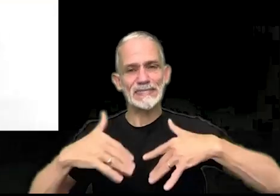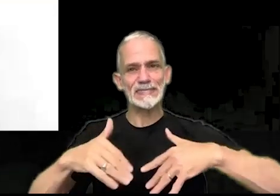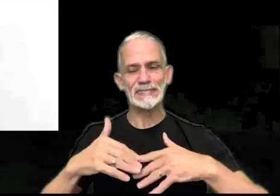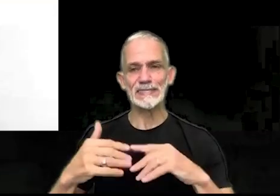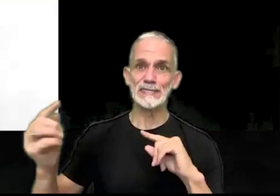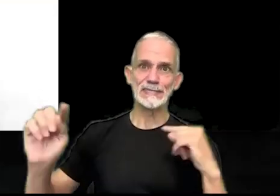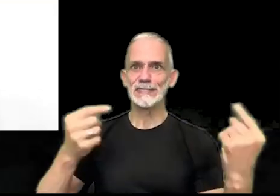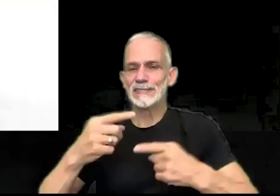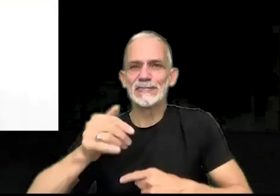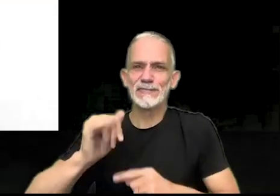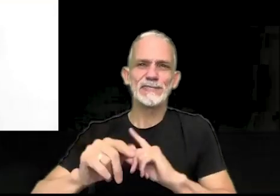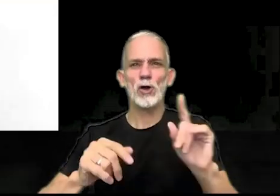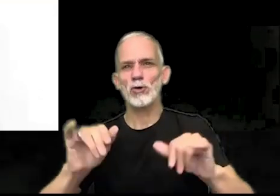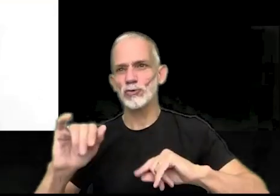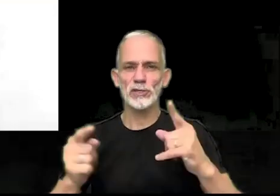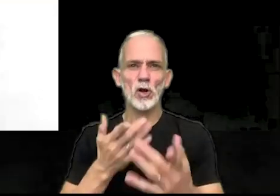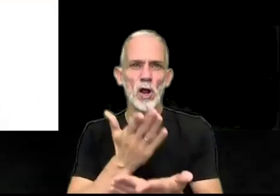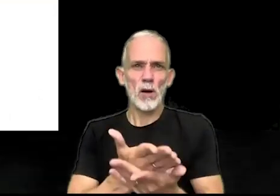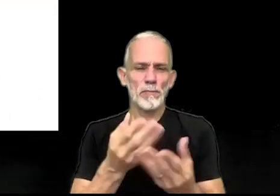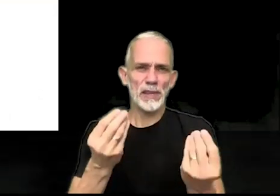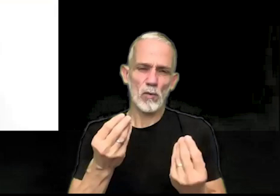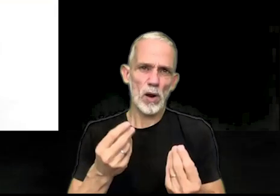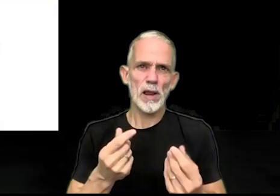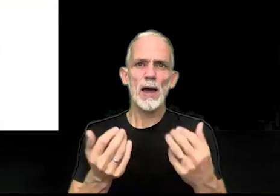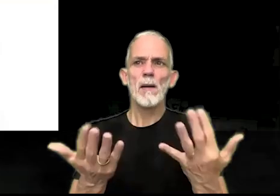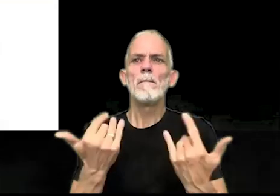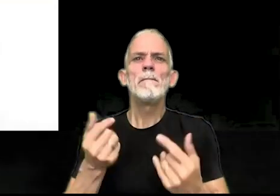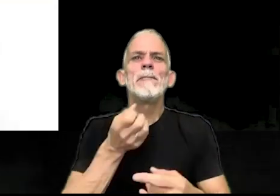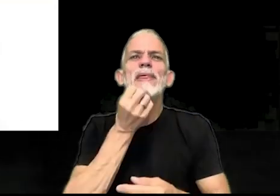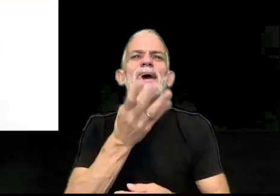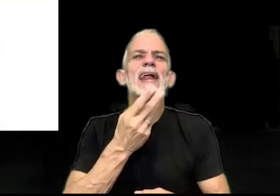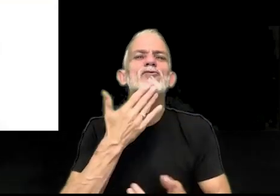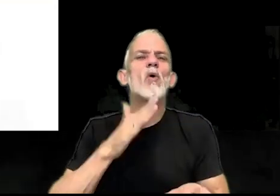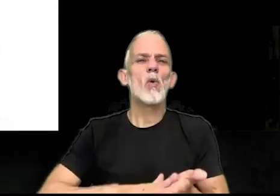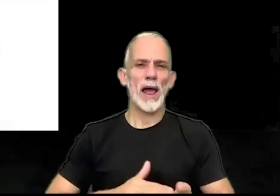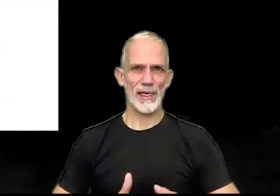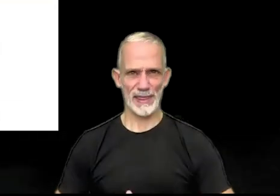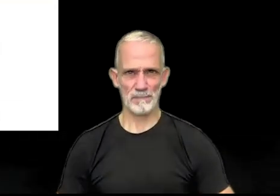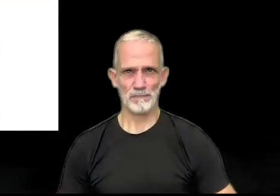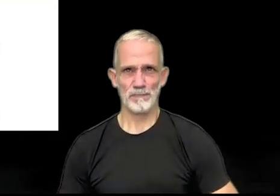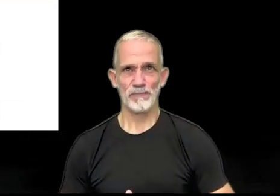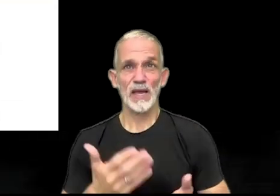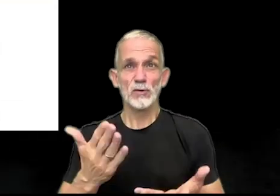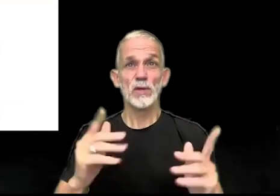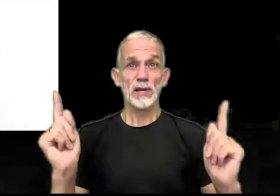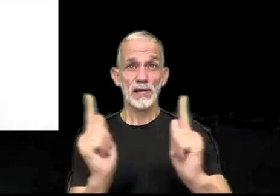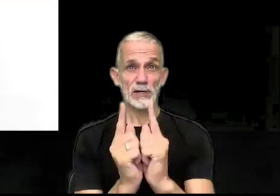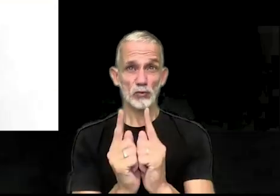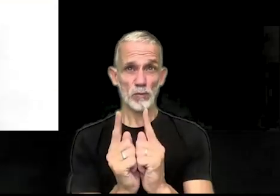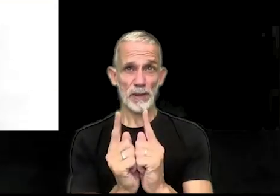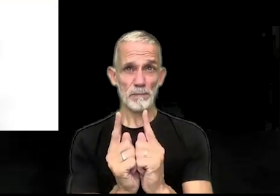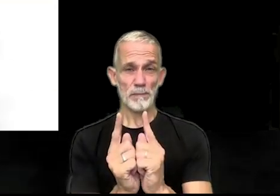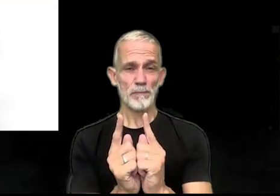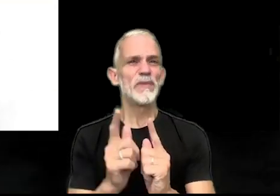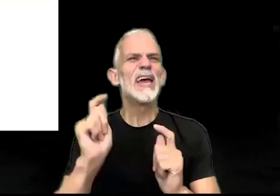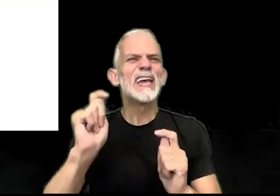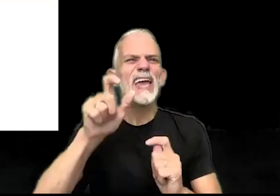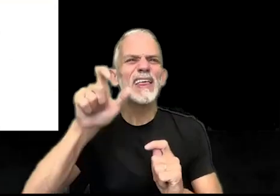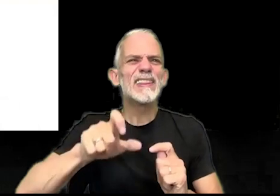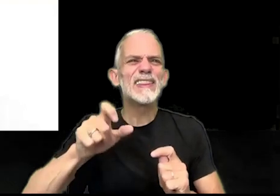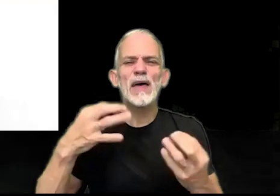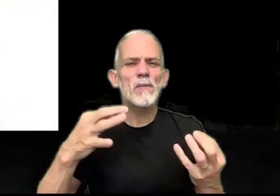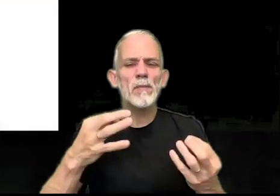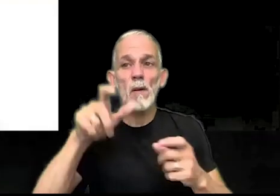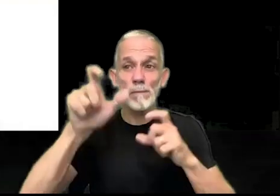muchísima polémica al momento de exigir la presentación de la declaración. Entonces, resumiendo, ¿quién debe